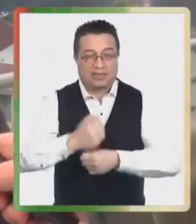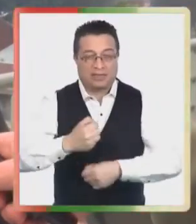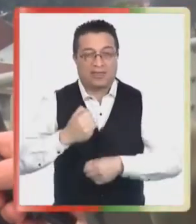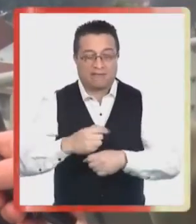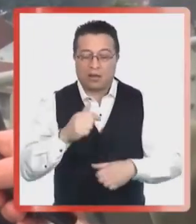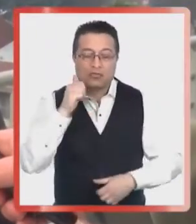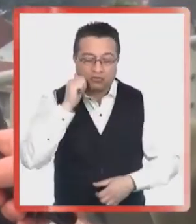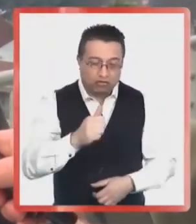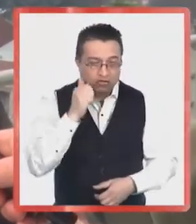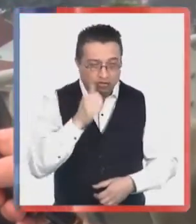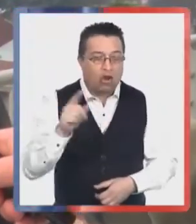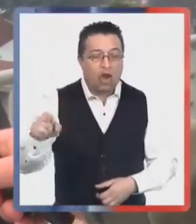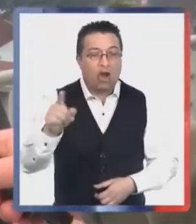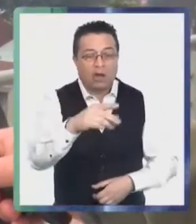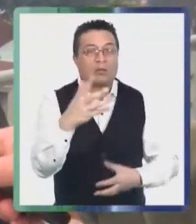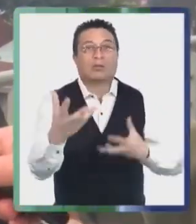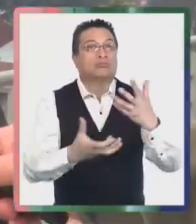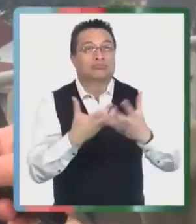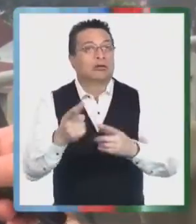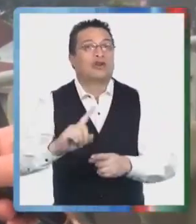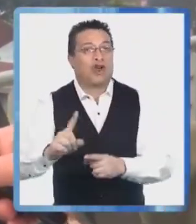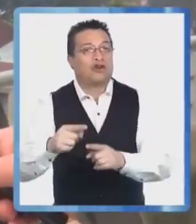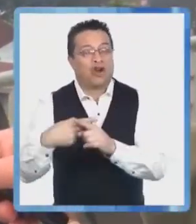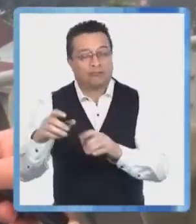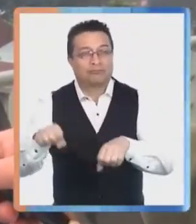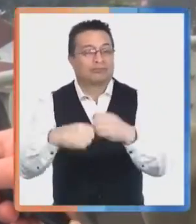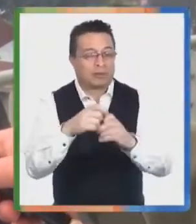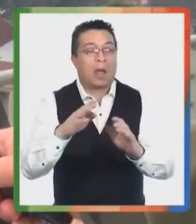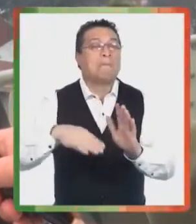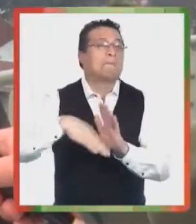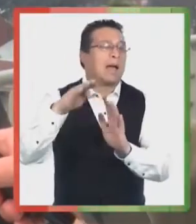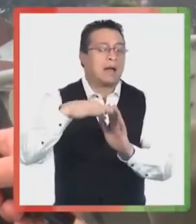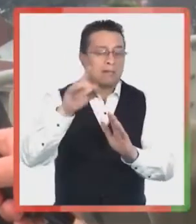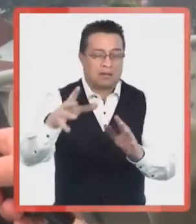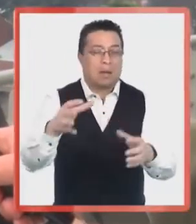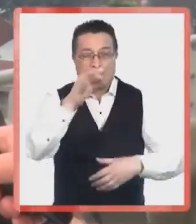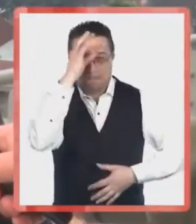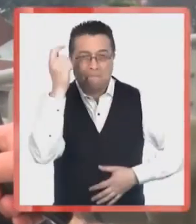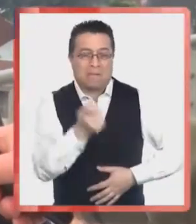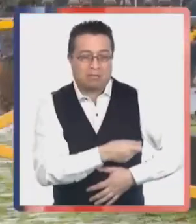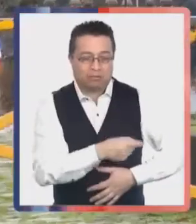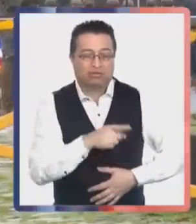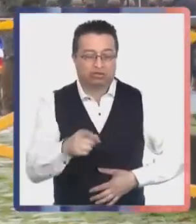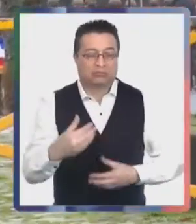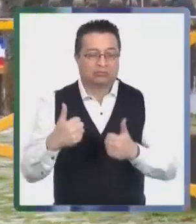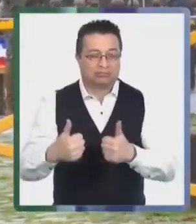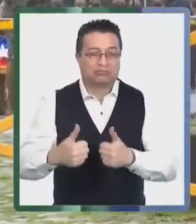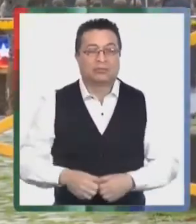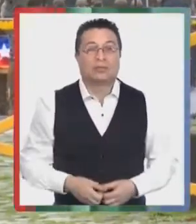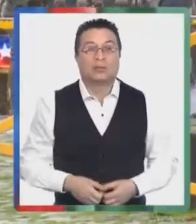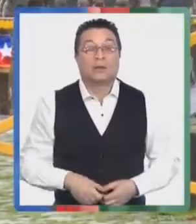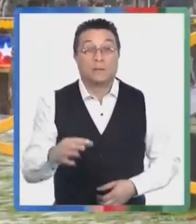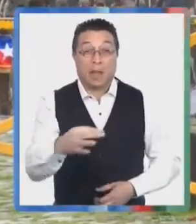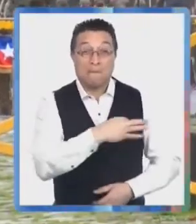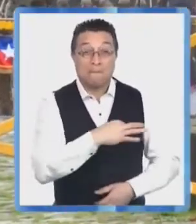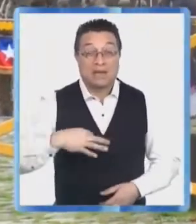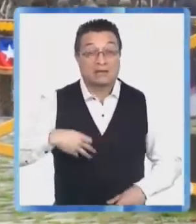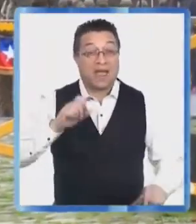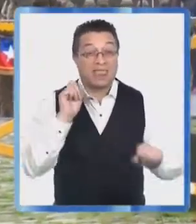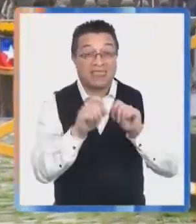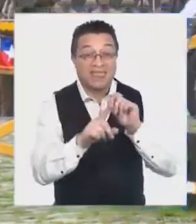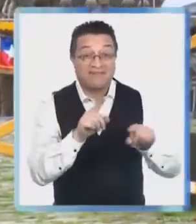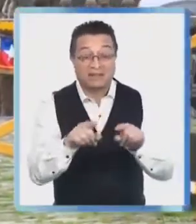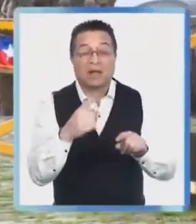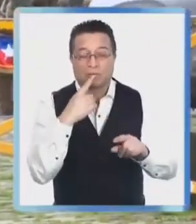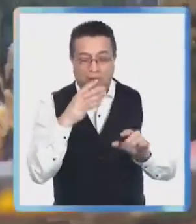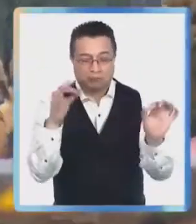trabajan todos los días y que no están quemando, que no están destruyendo, que son la gran mayoría de los mapuches de la región. La ministra de Defensa